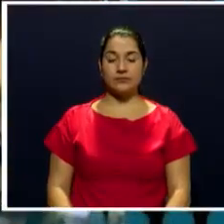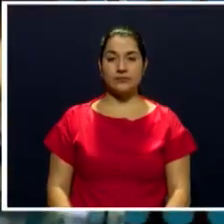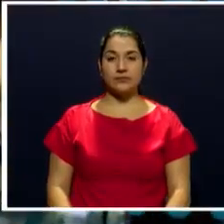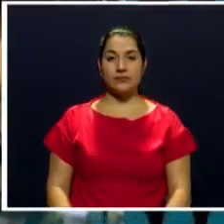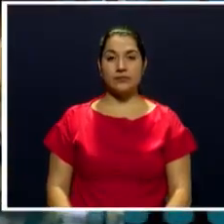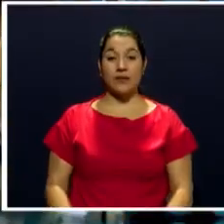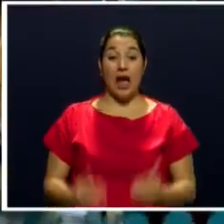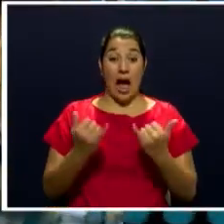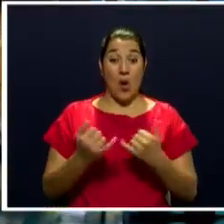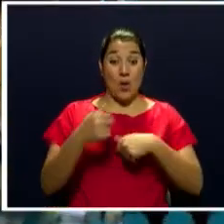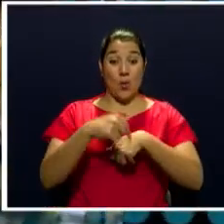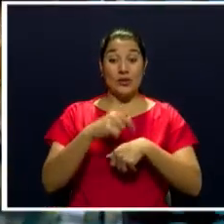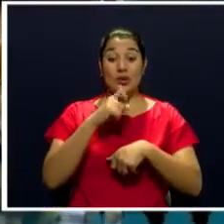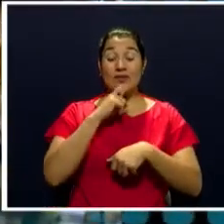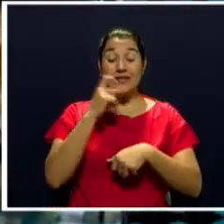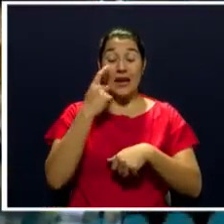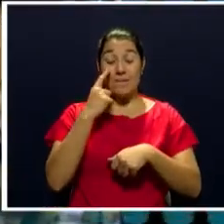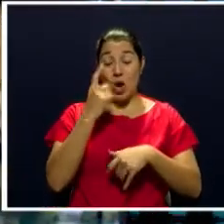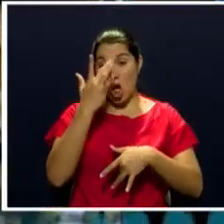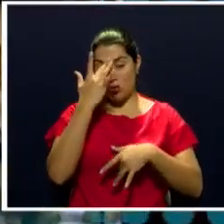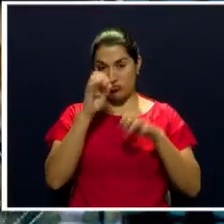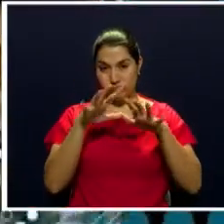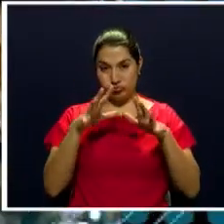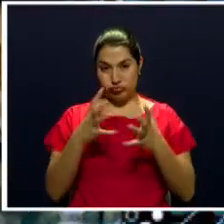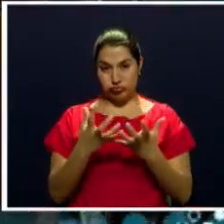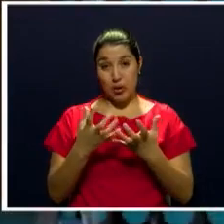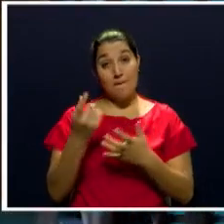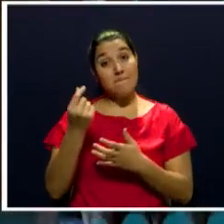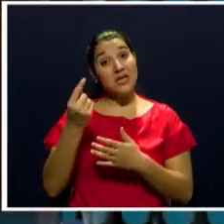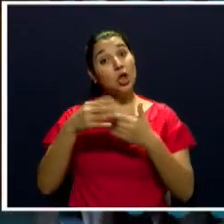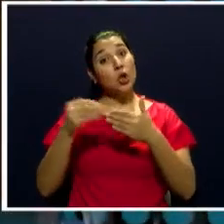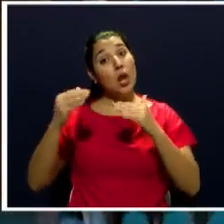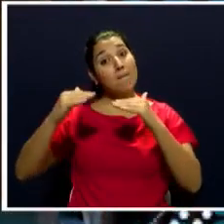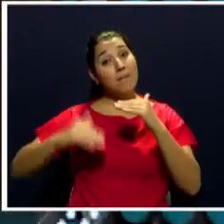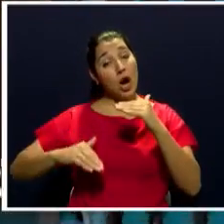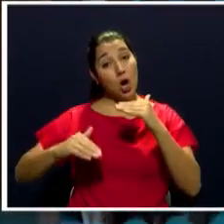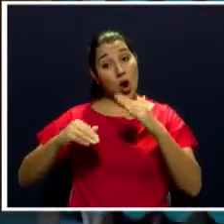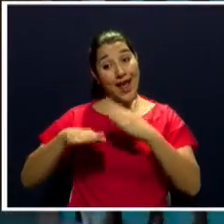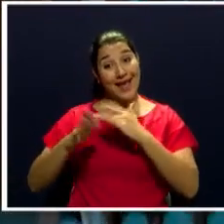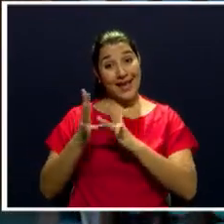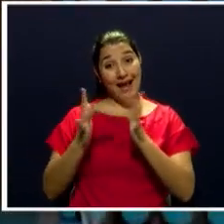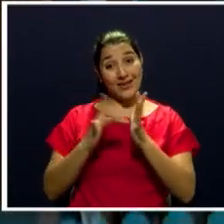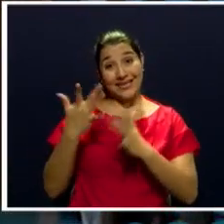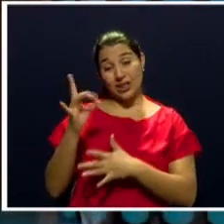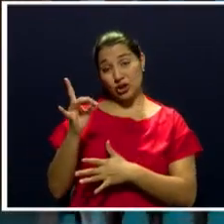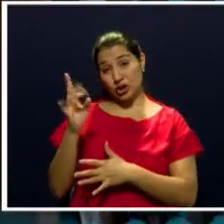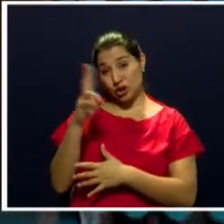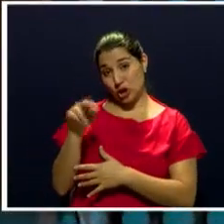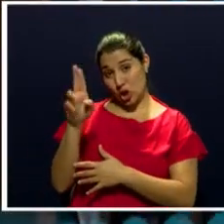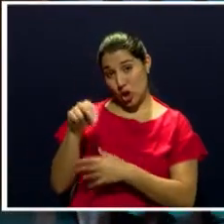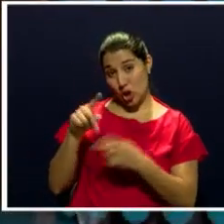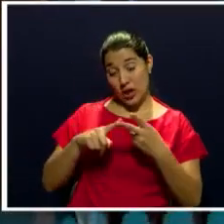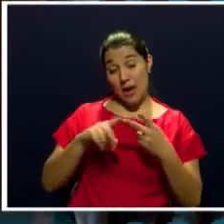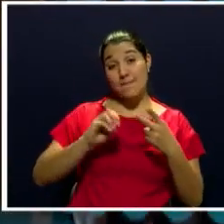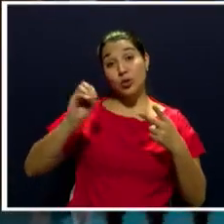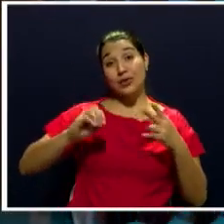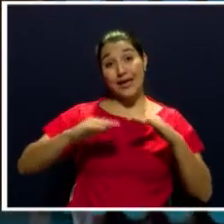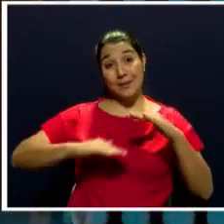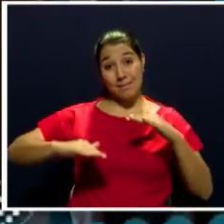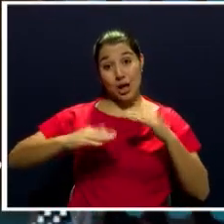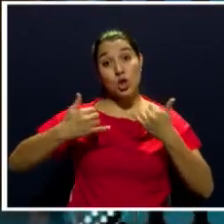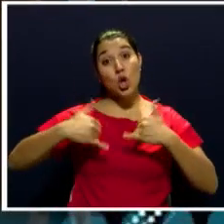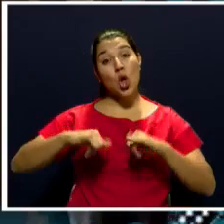En medio de la crisis por la pandemia, el precio del dólar bajó durante el mes de abril 18 colones y la tasa básica pasiva aún se mantiene